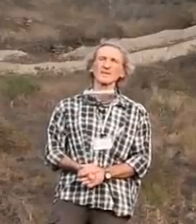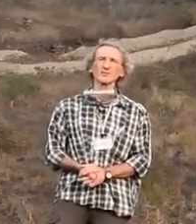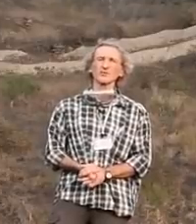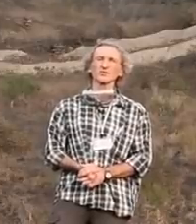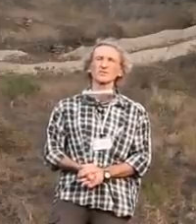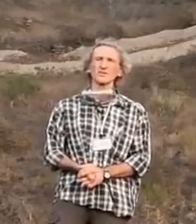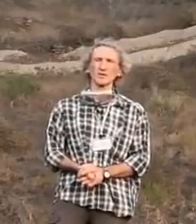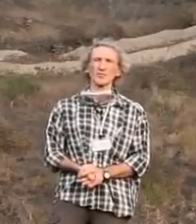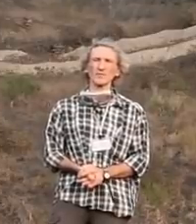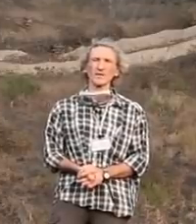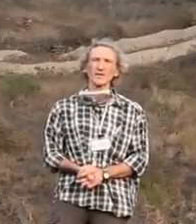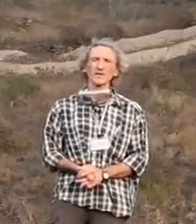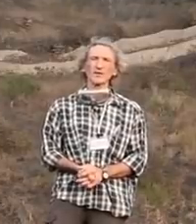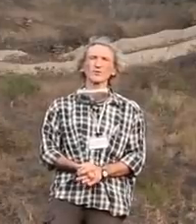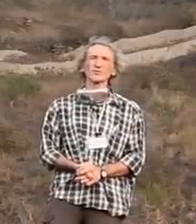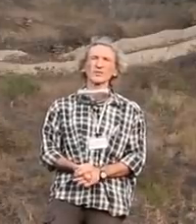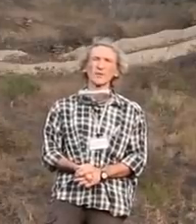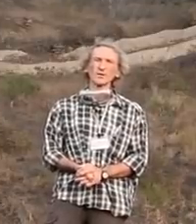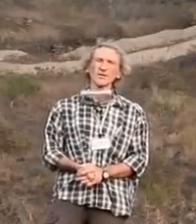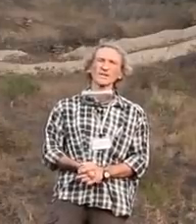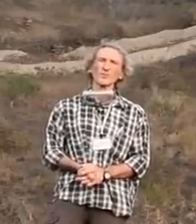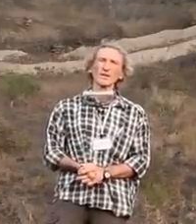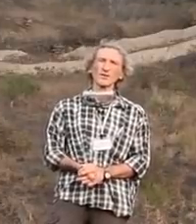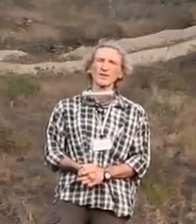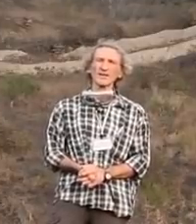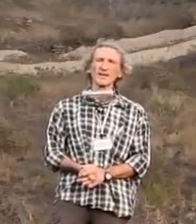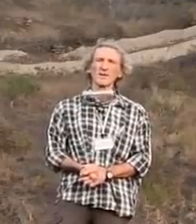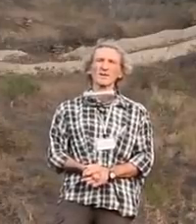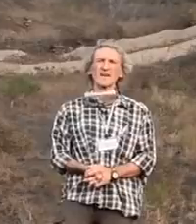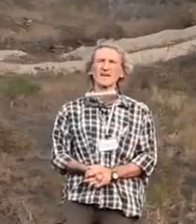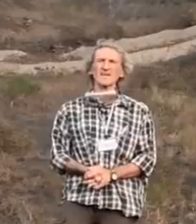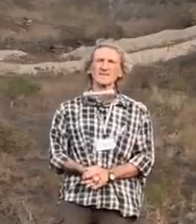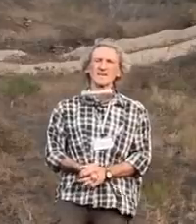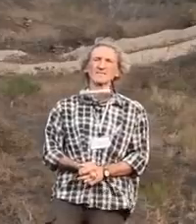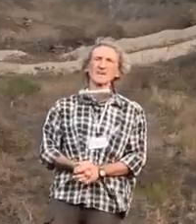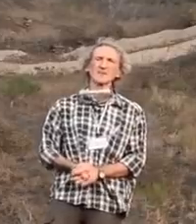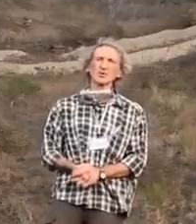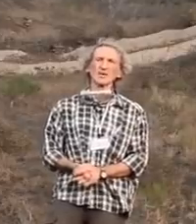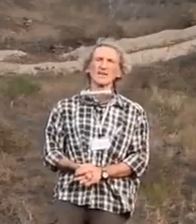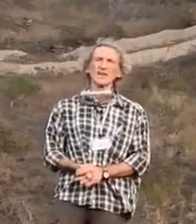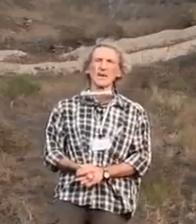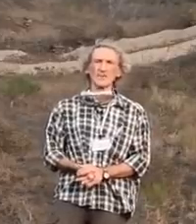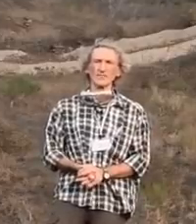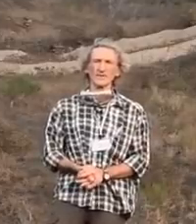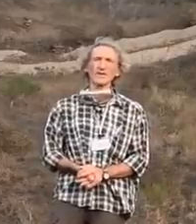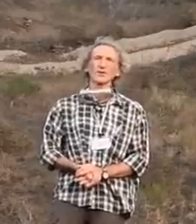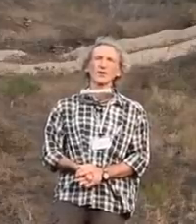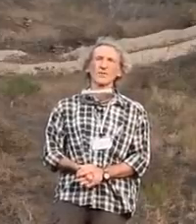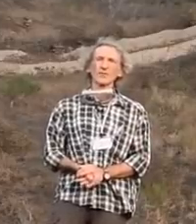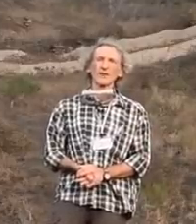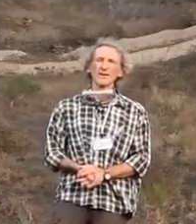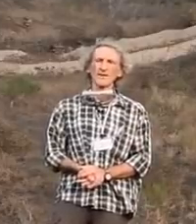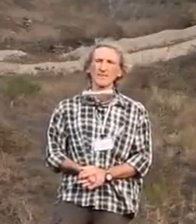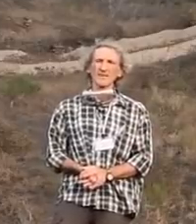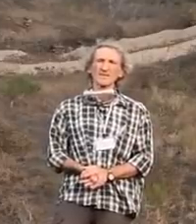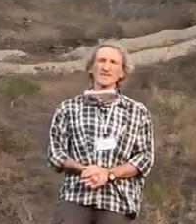en 1585, y que con 84 días de duración es la más larga de la serie histórica de La Palma, con